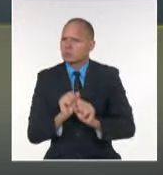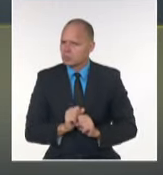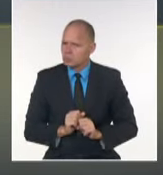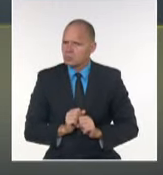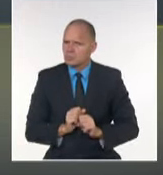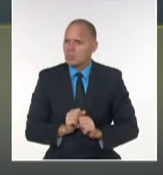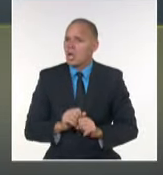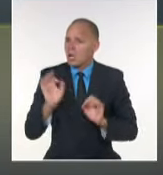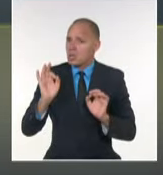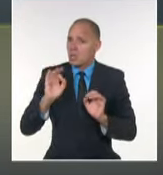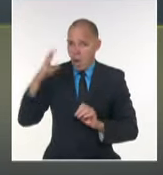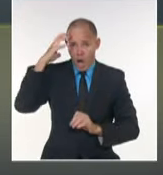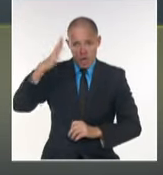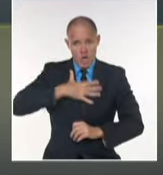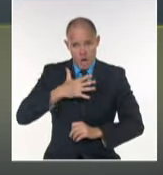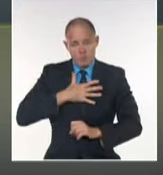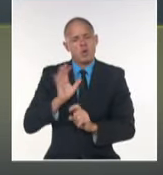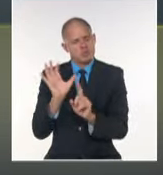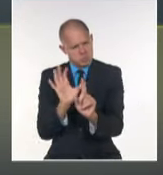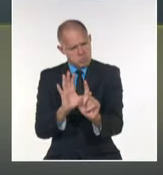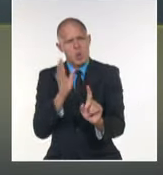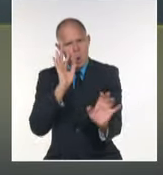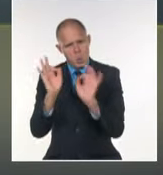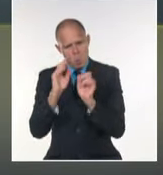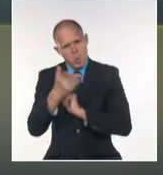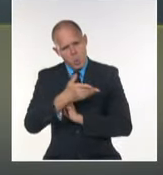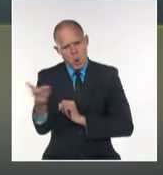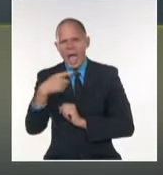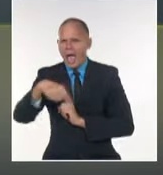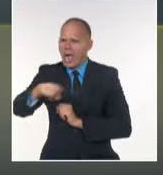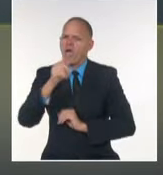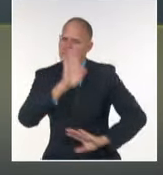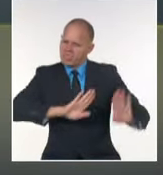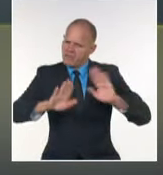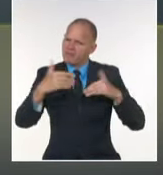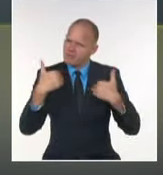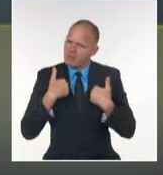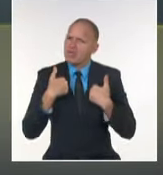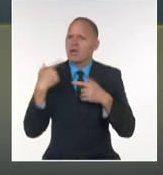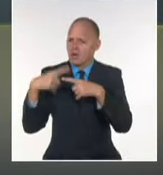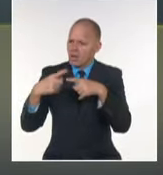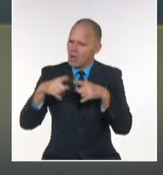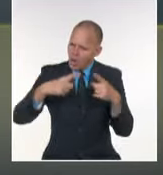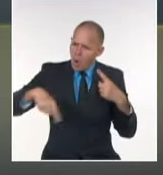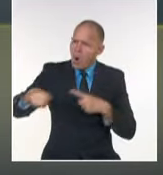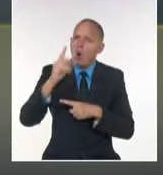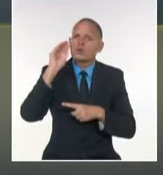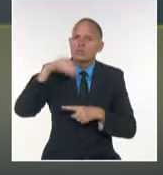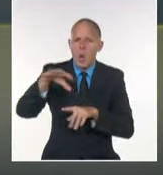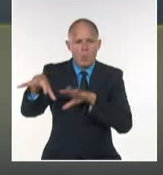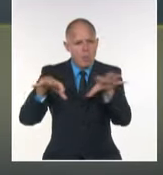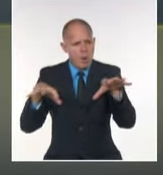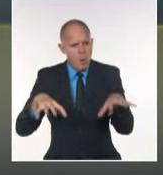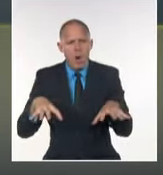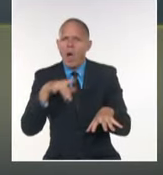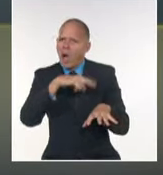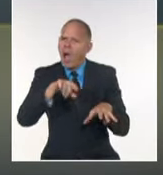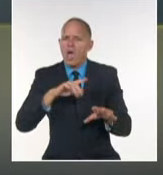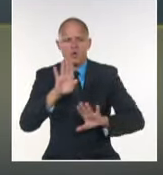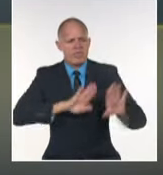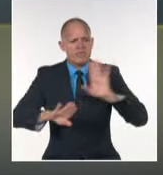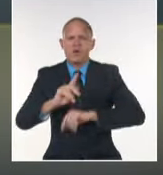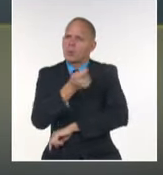fuerte aplauso a quienes han defendido en sus sectores al